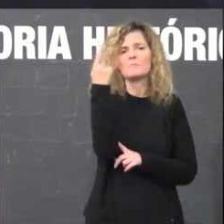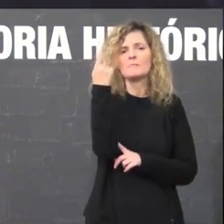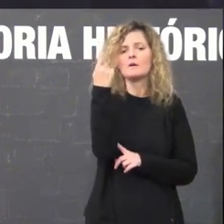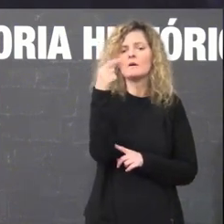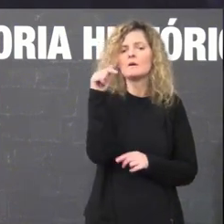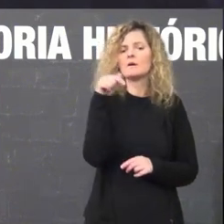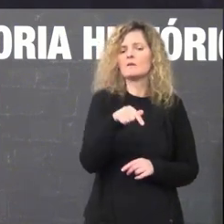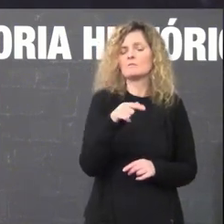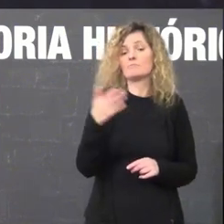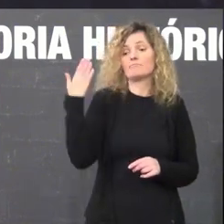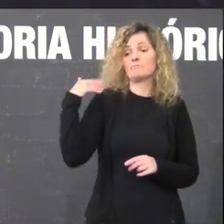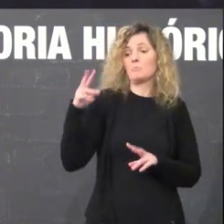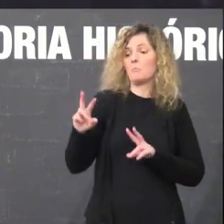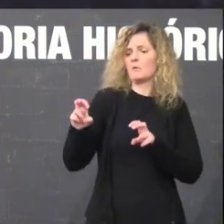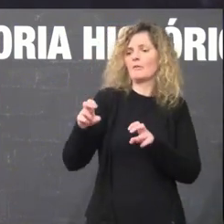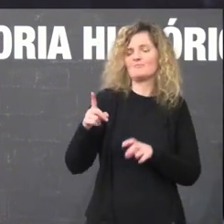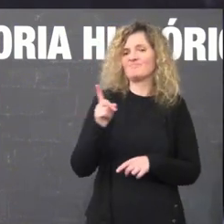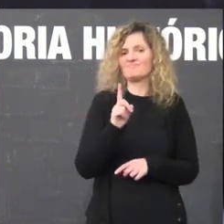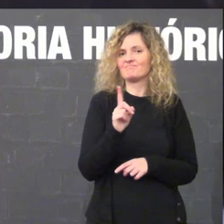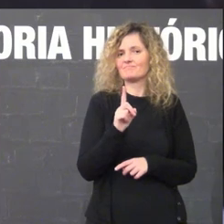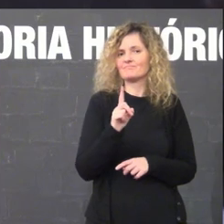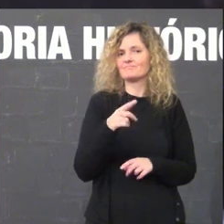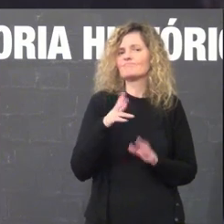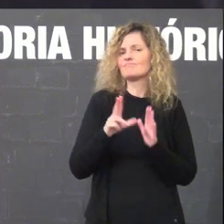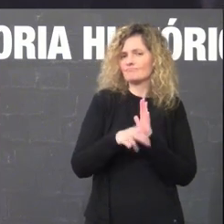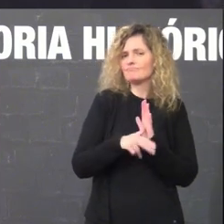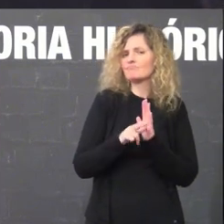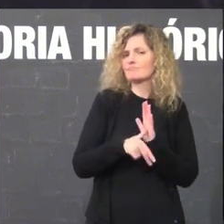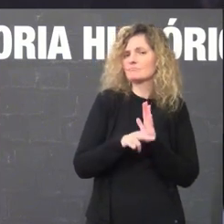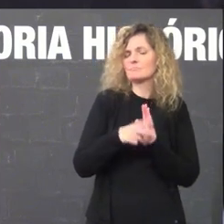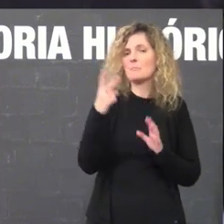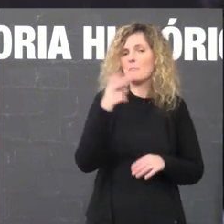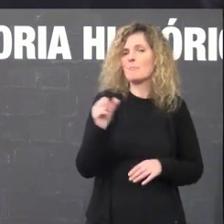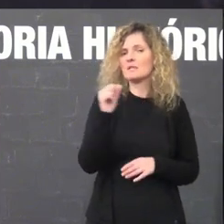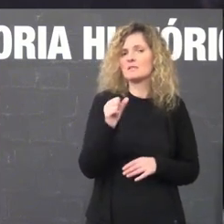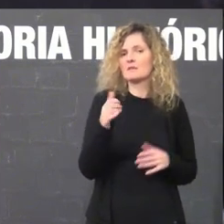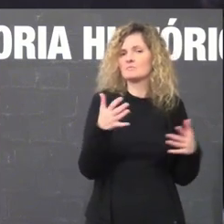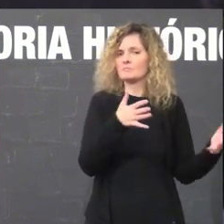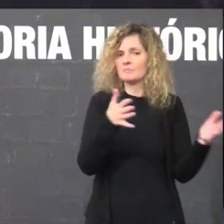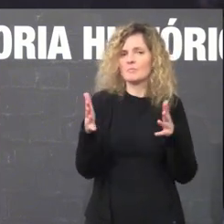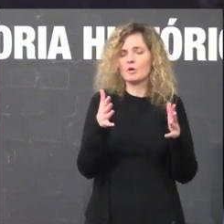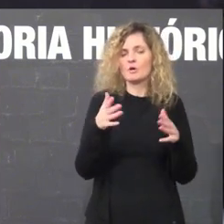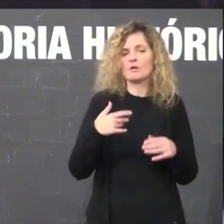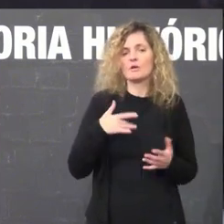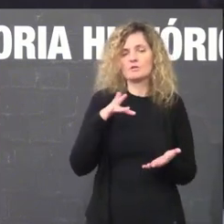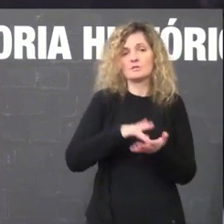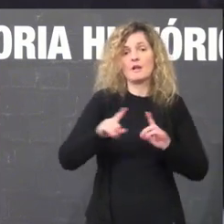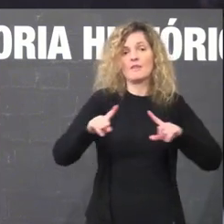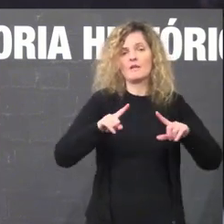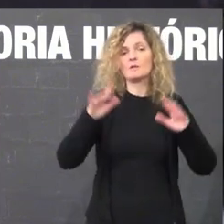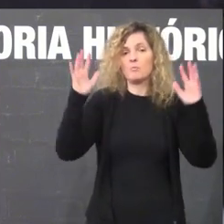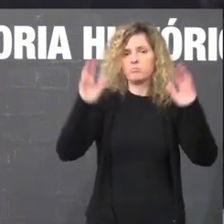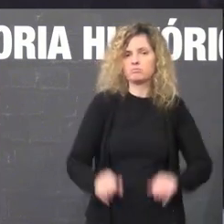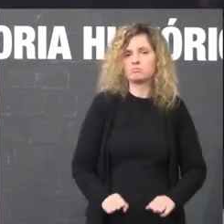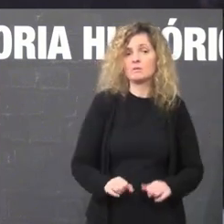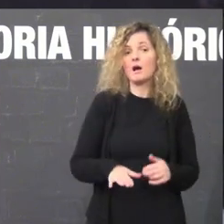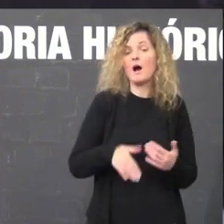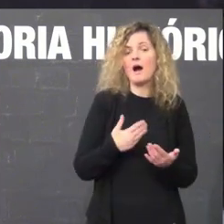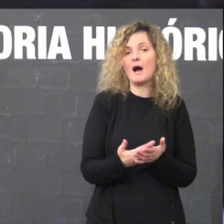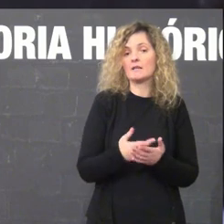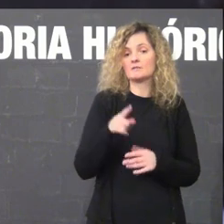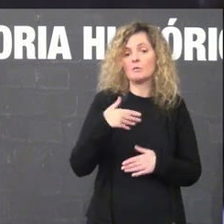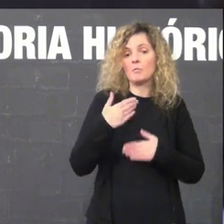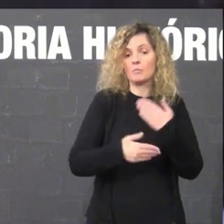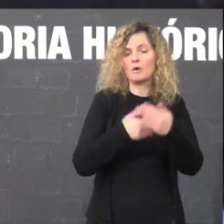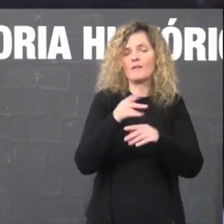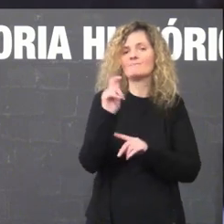no fue así desde el principio se tardó 20 años por lo menos la caída de la dictadura en que en que se diera